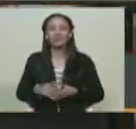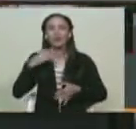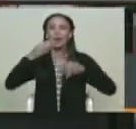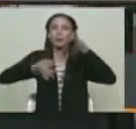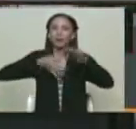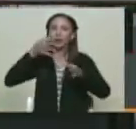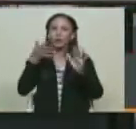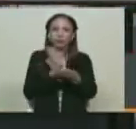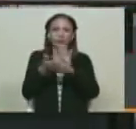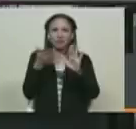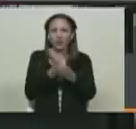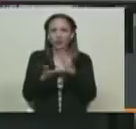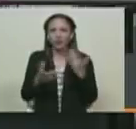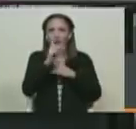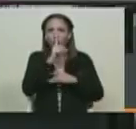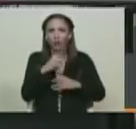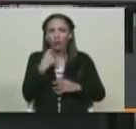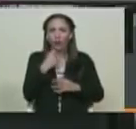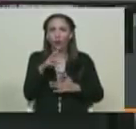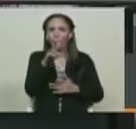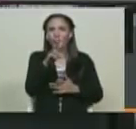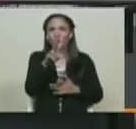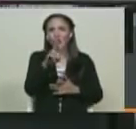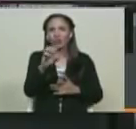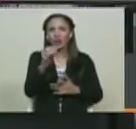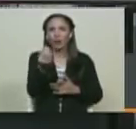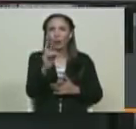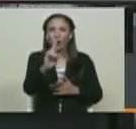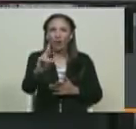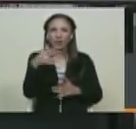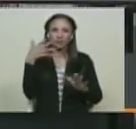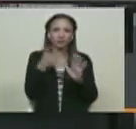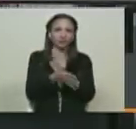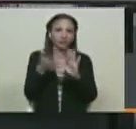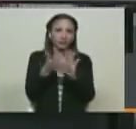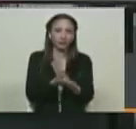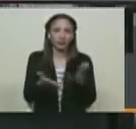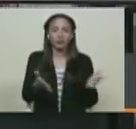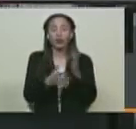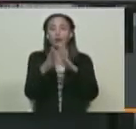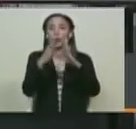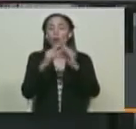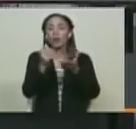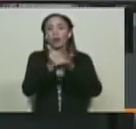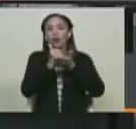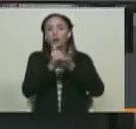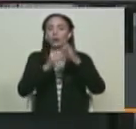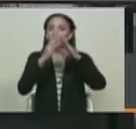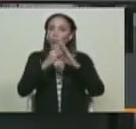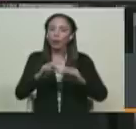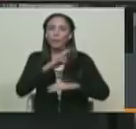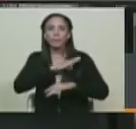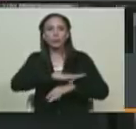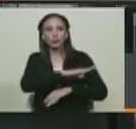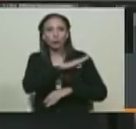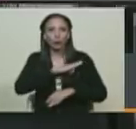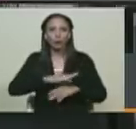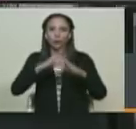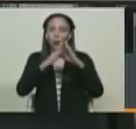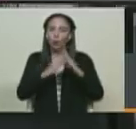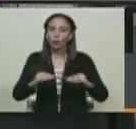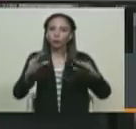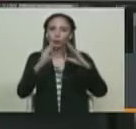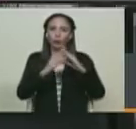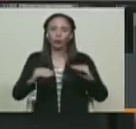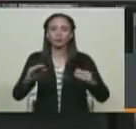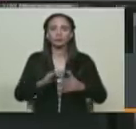explicando qué es la aplicación BQR y los beneficios que trae en todas las misiones, grandes misiones, y